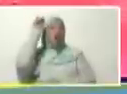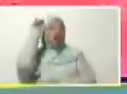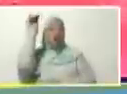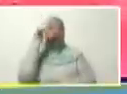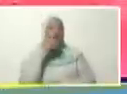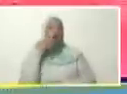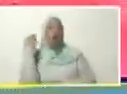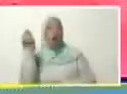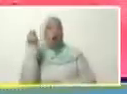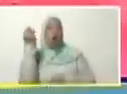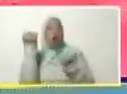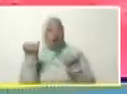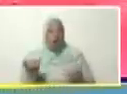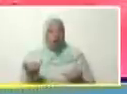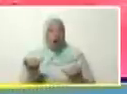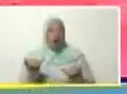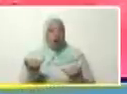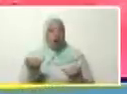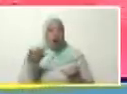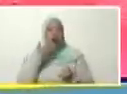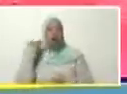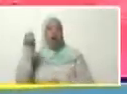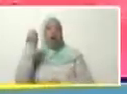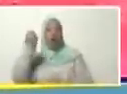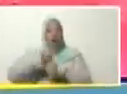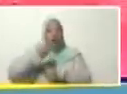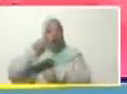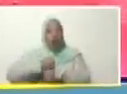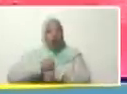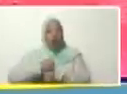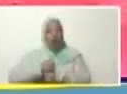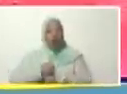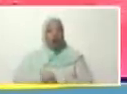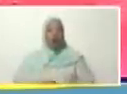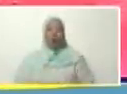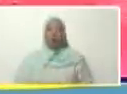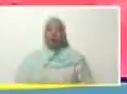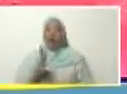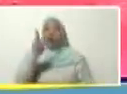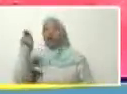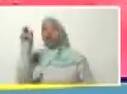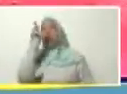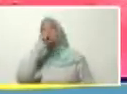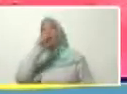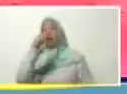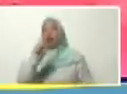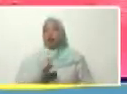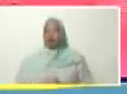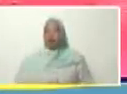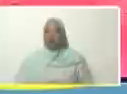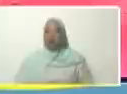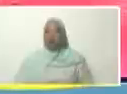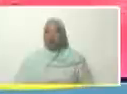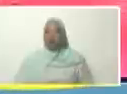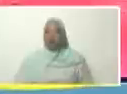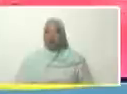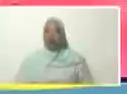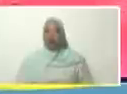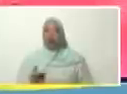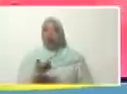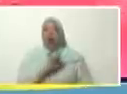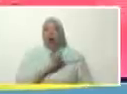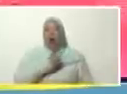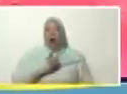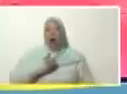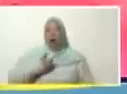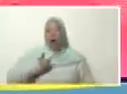esta juventud gloriosa, en esta juventud trabajadora. 20 años que pretendieron rendir por hambre,